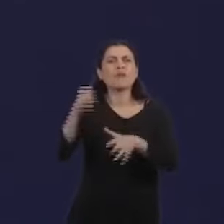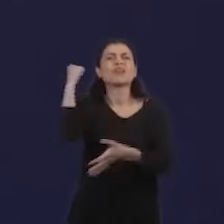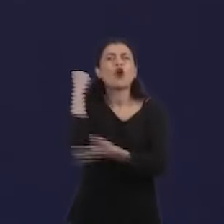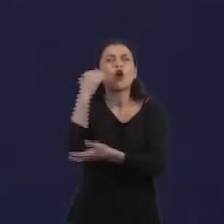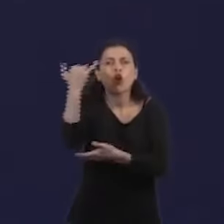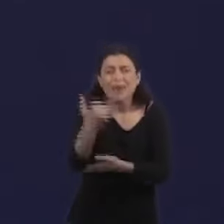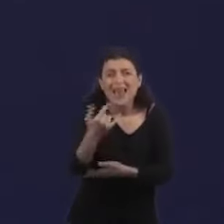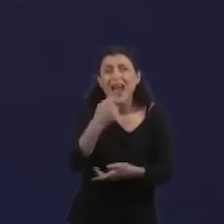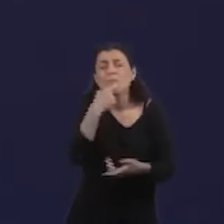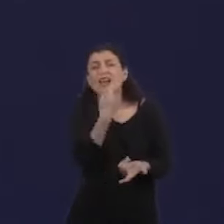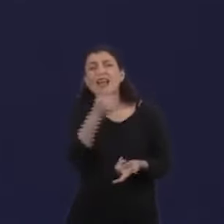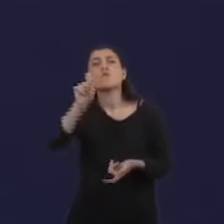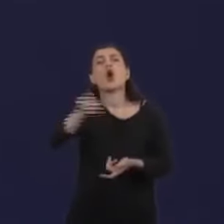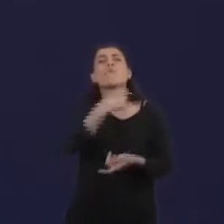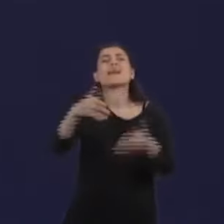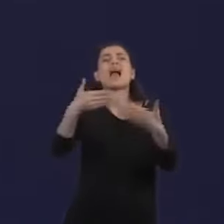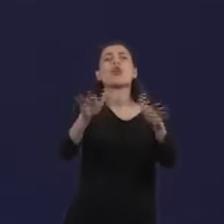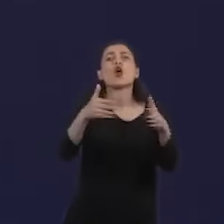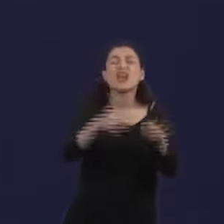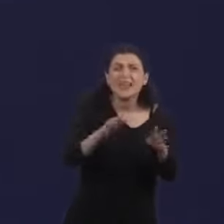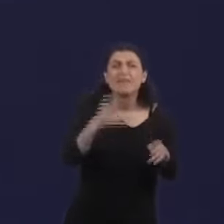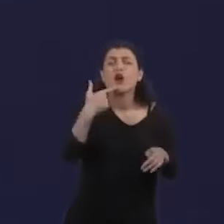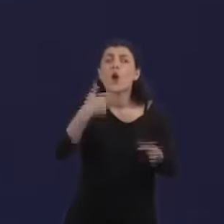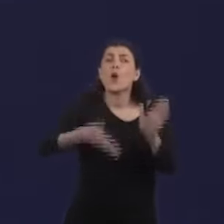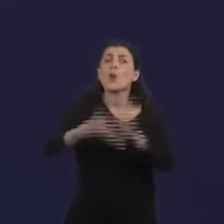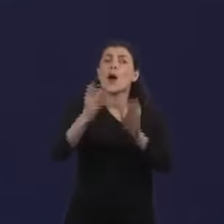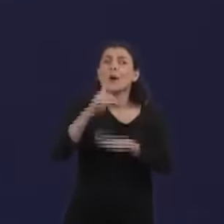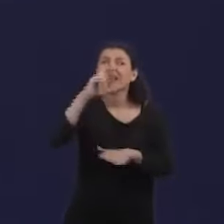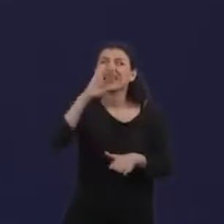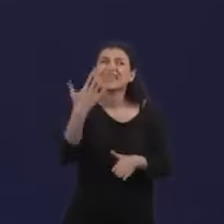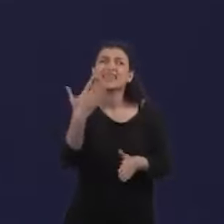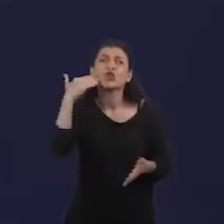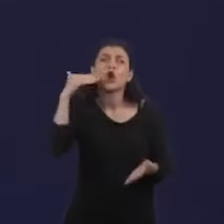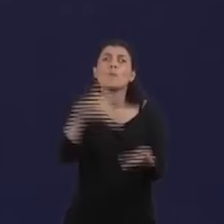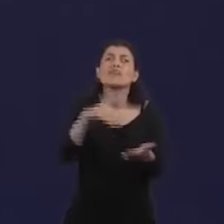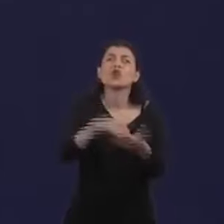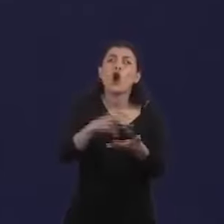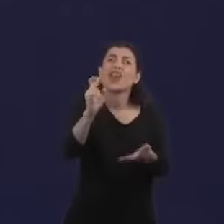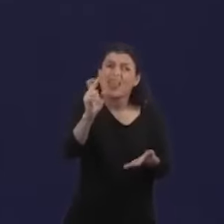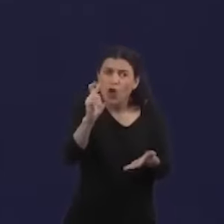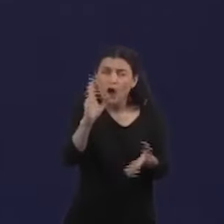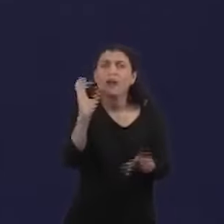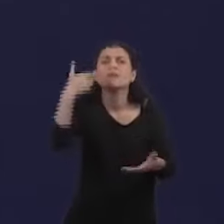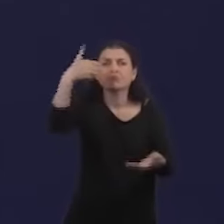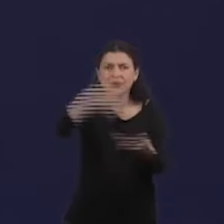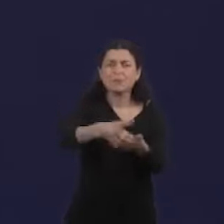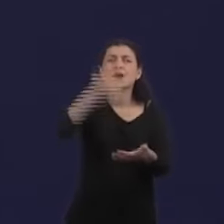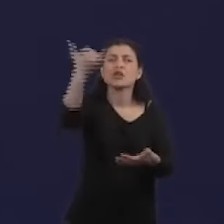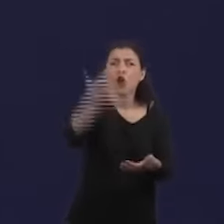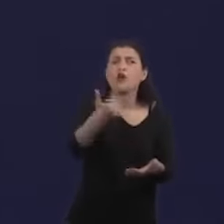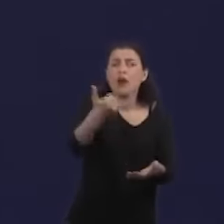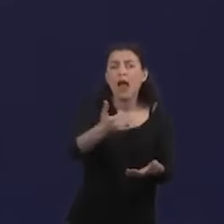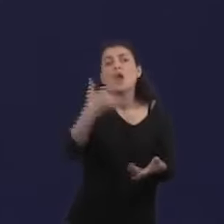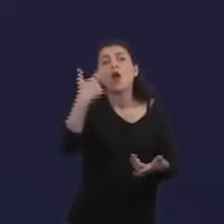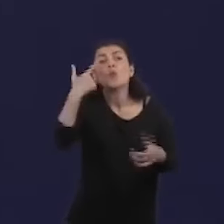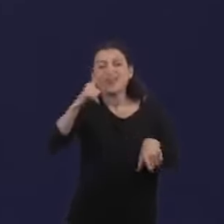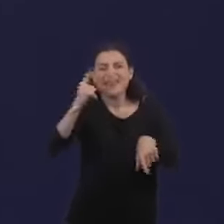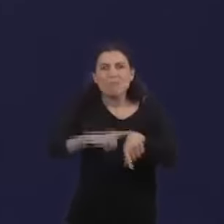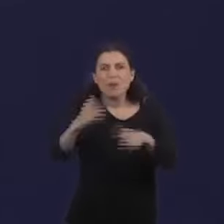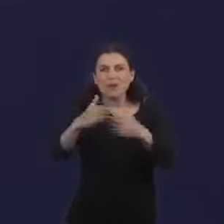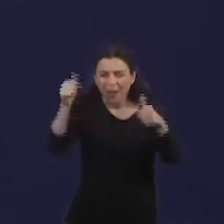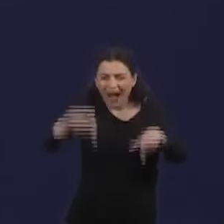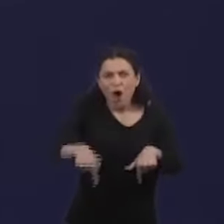anunció creo que 70 75 millones de dólares en una planta bueno esa inversión vos por ahí la veas plasmada dentro de un año 6 meses o no